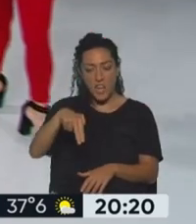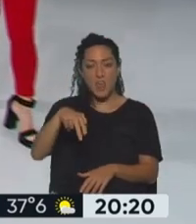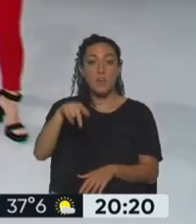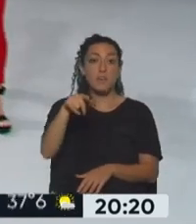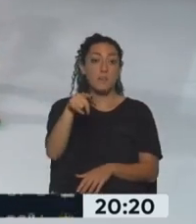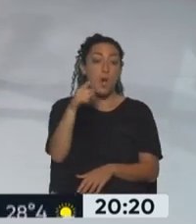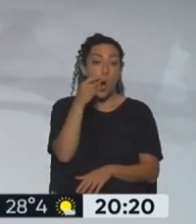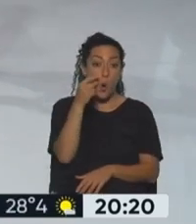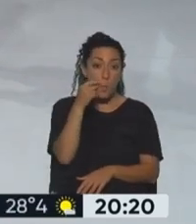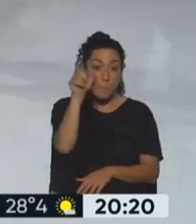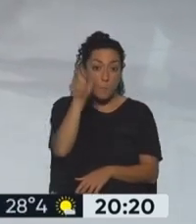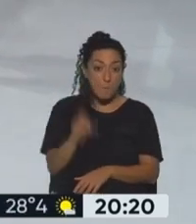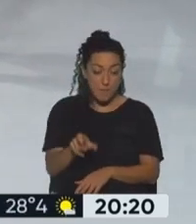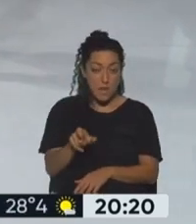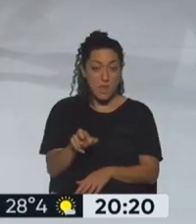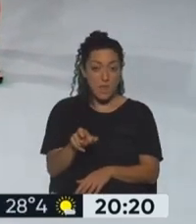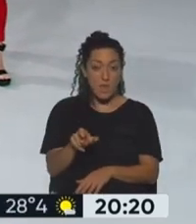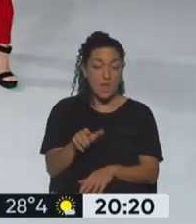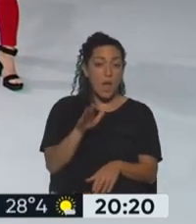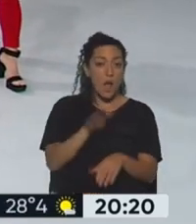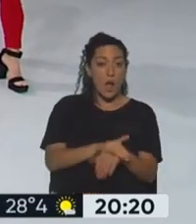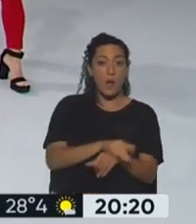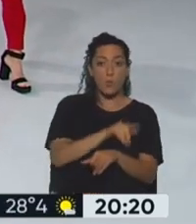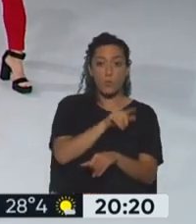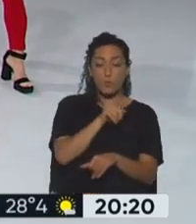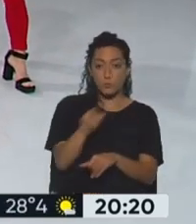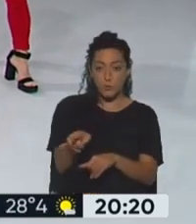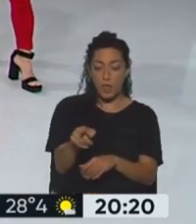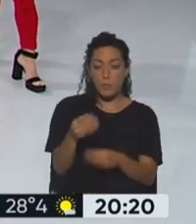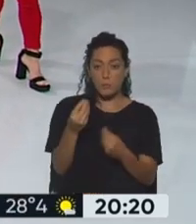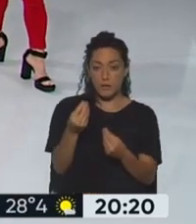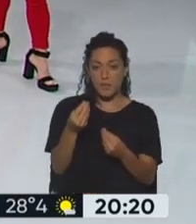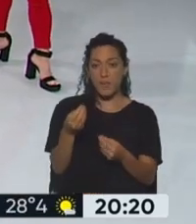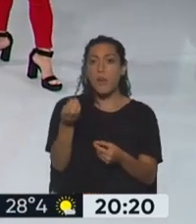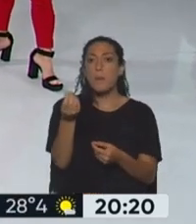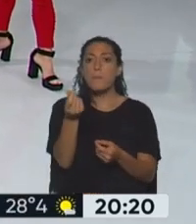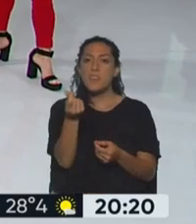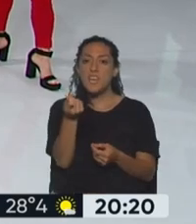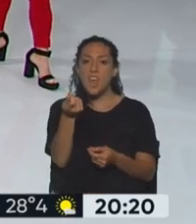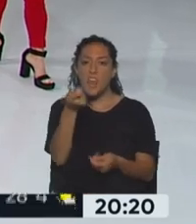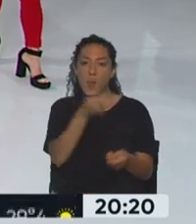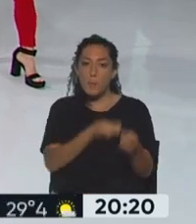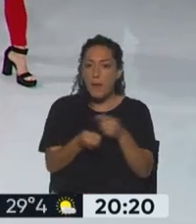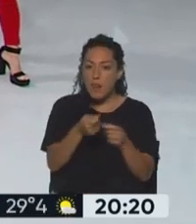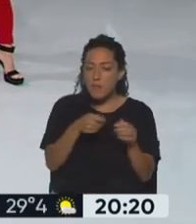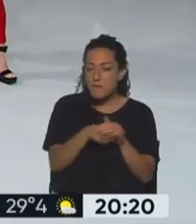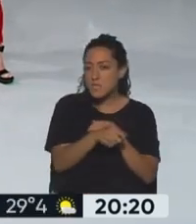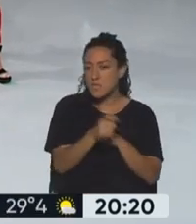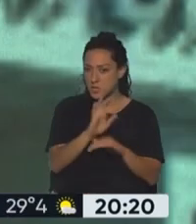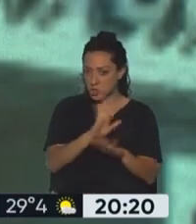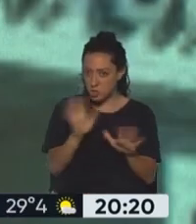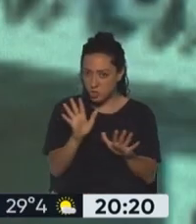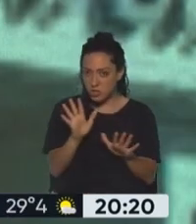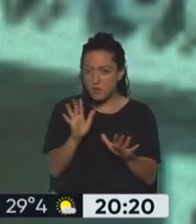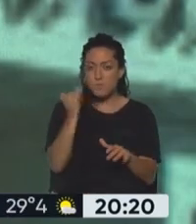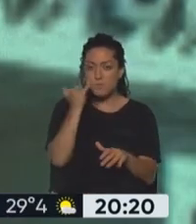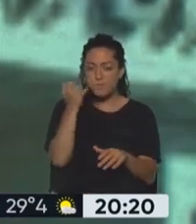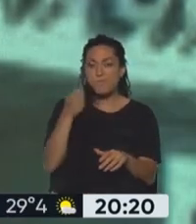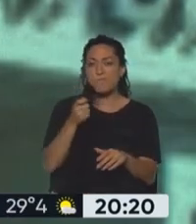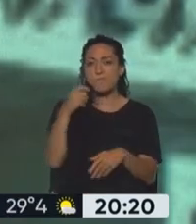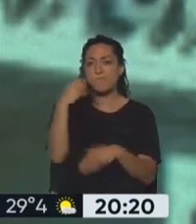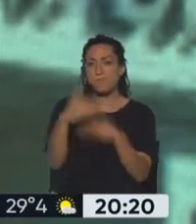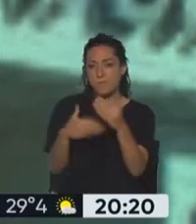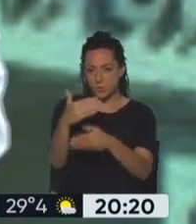Y a este hombre se lo acusa de malversación de fondos. Así es, está procesado. Muchos lo